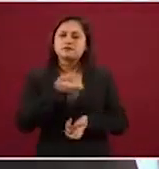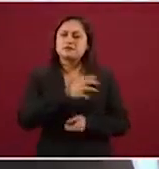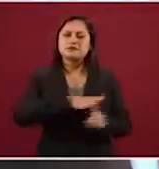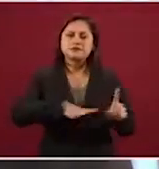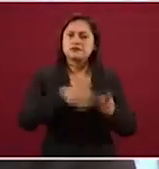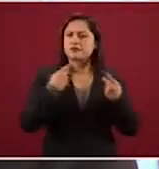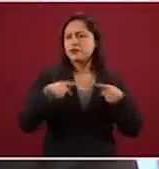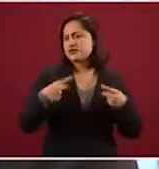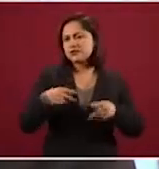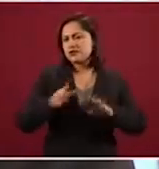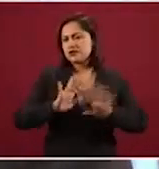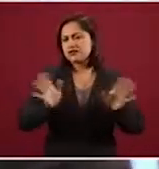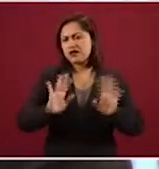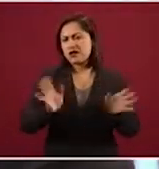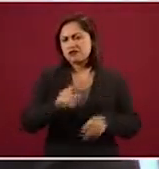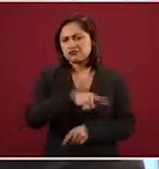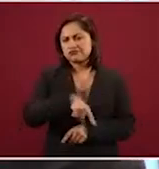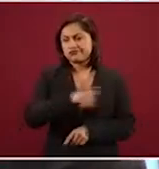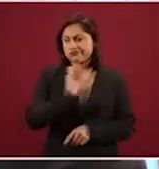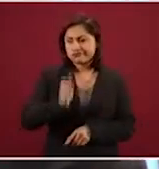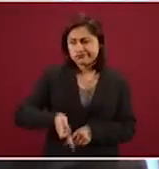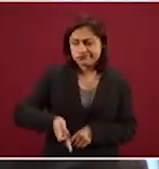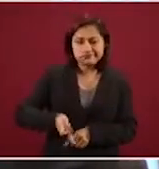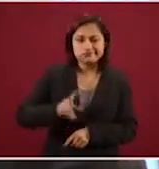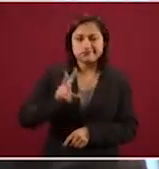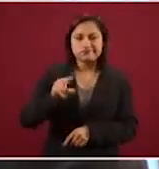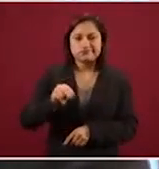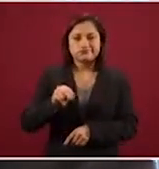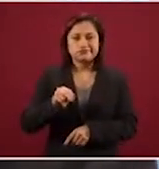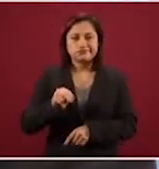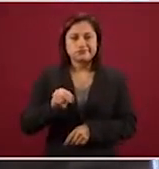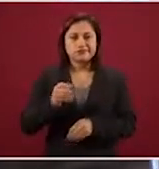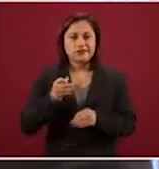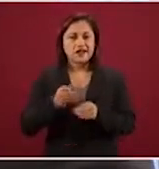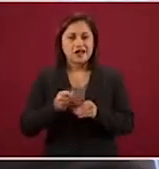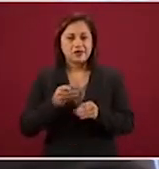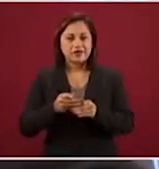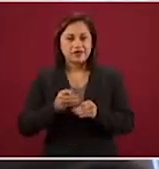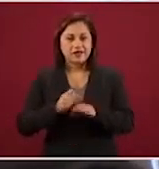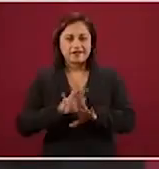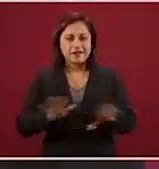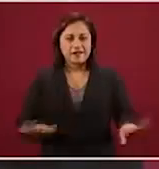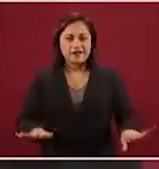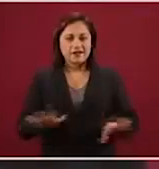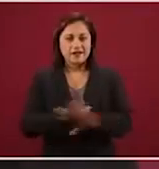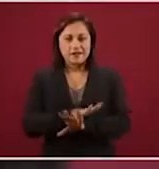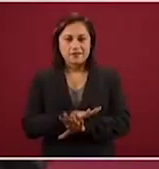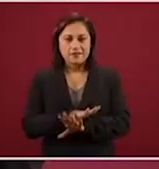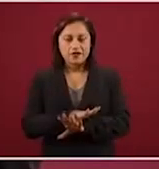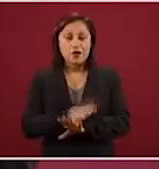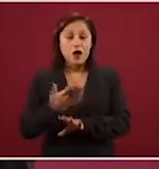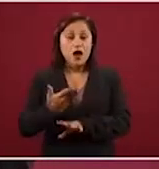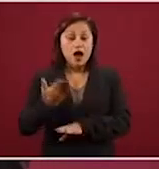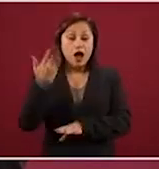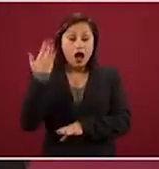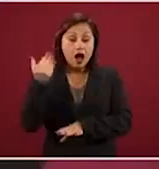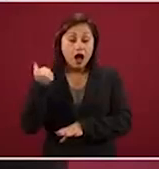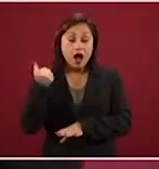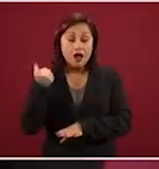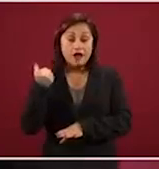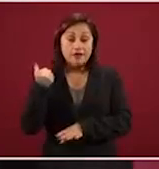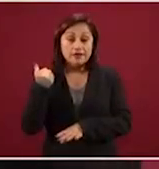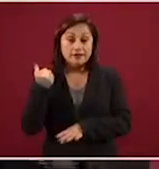no es el tiempo en que se repartían despensas y se